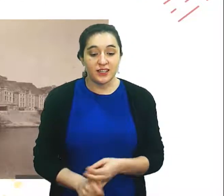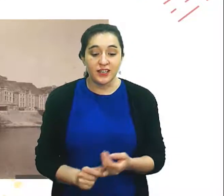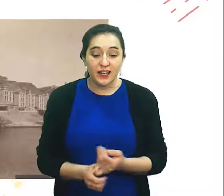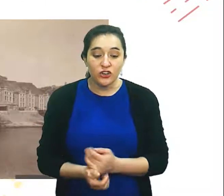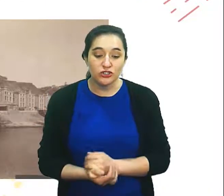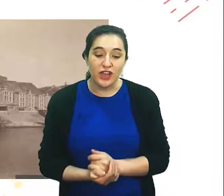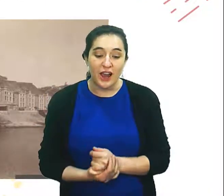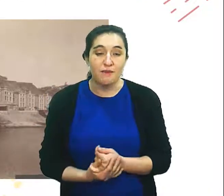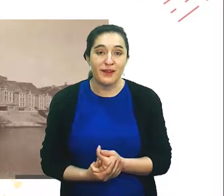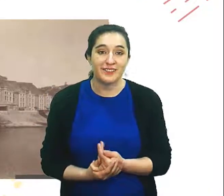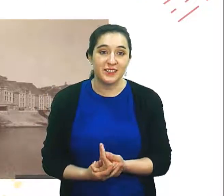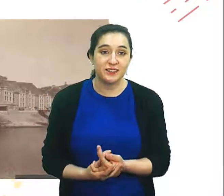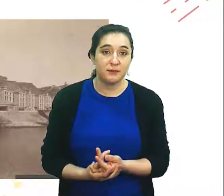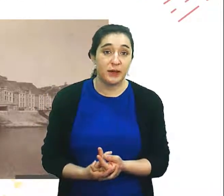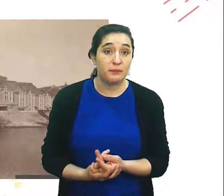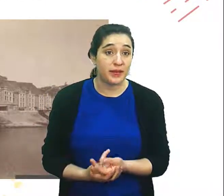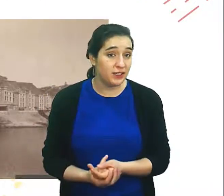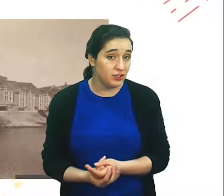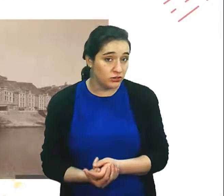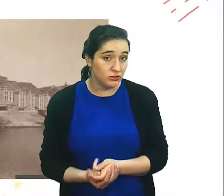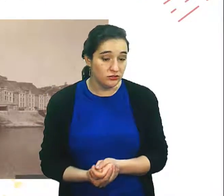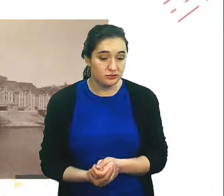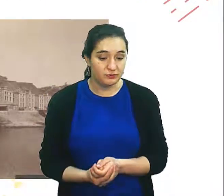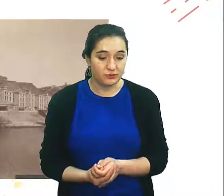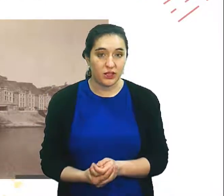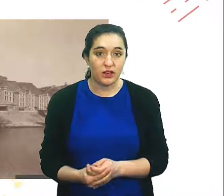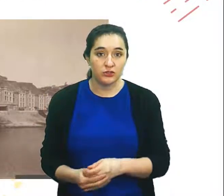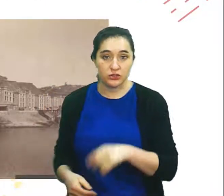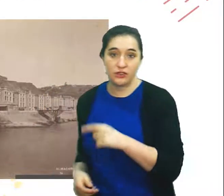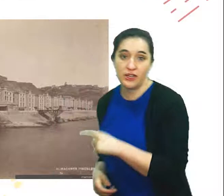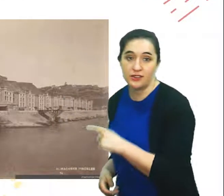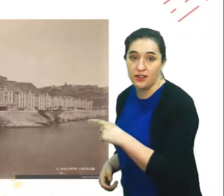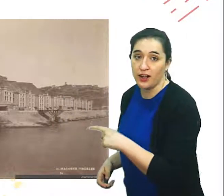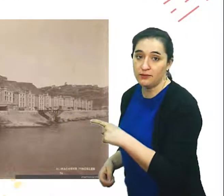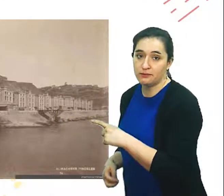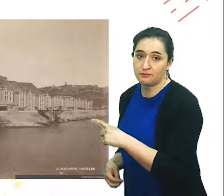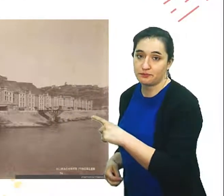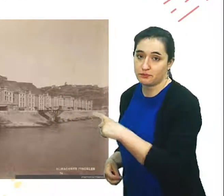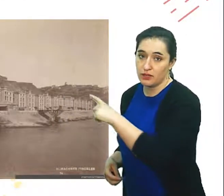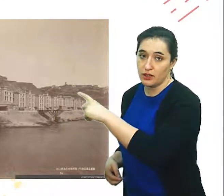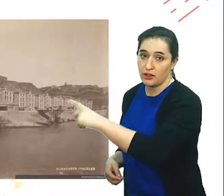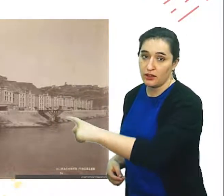se crean los almacenes en Valparaíso, que es la fotografía que está acá,